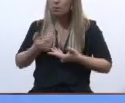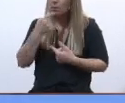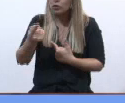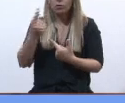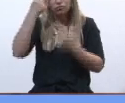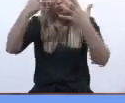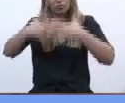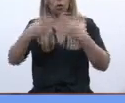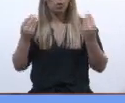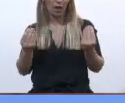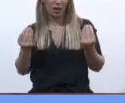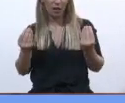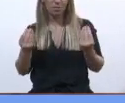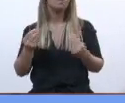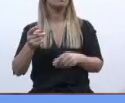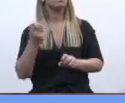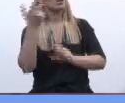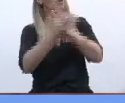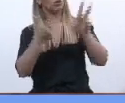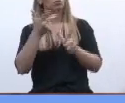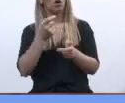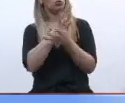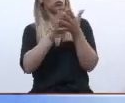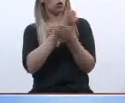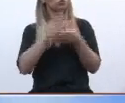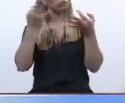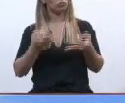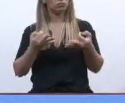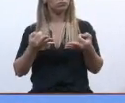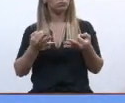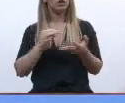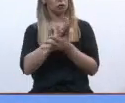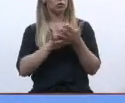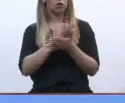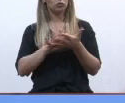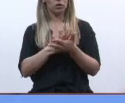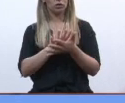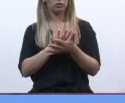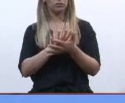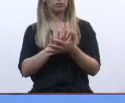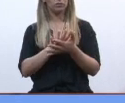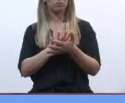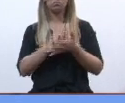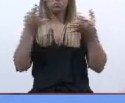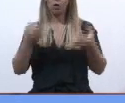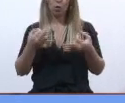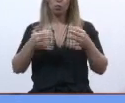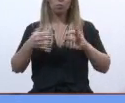qué había pensado. Y dice que tenía una solución contundente, una solución